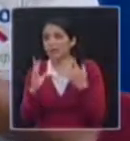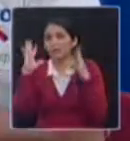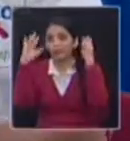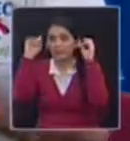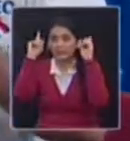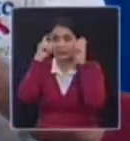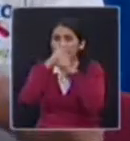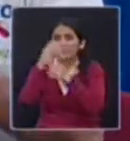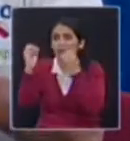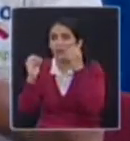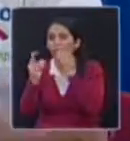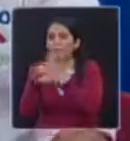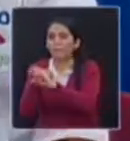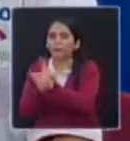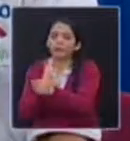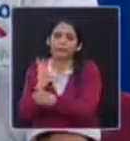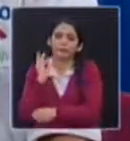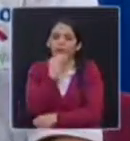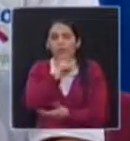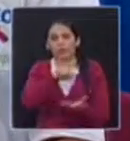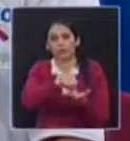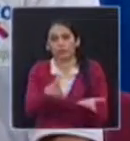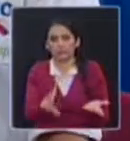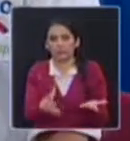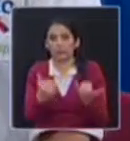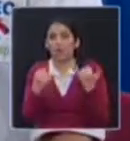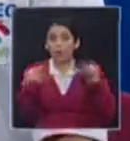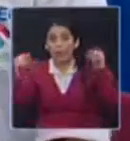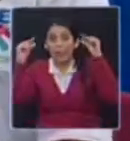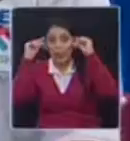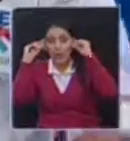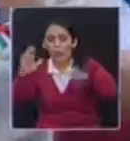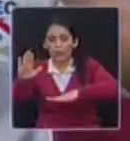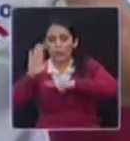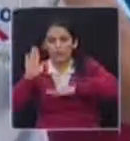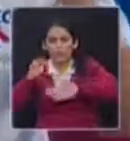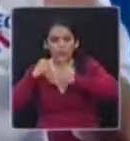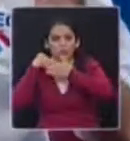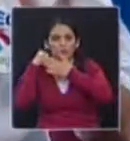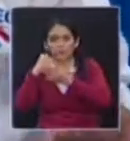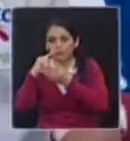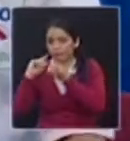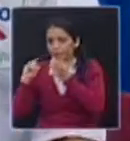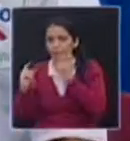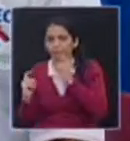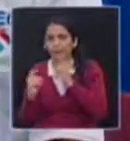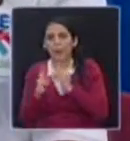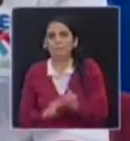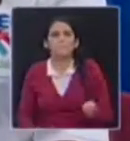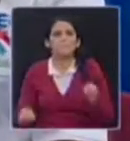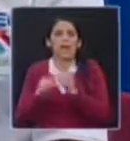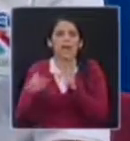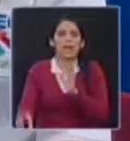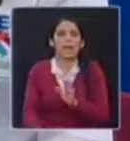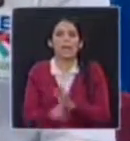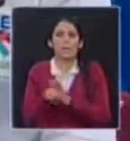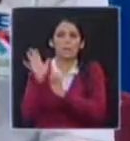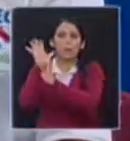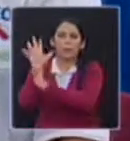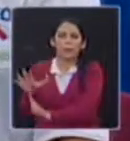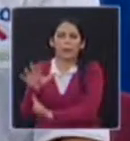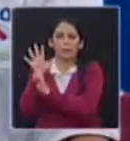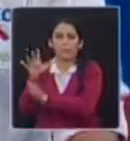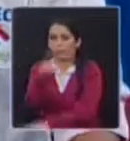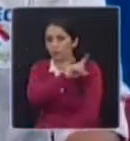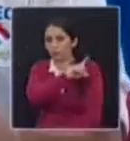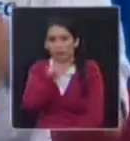Guillermo Lasso. En el gobierno de Guillermo Lasso va un gobierno en defensa, no a generar leyes que maltraten al agricultor, al ganadero,